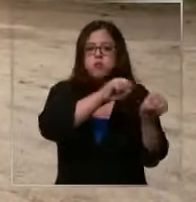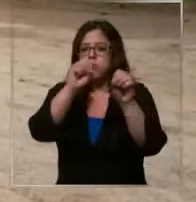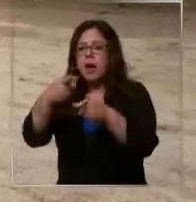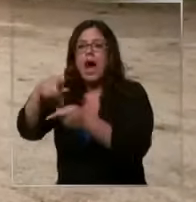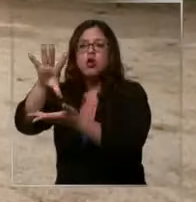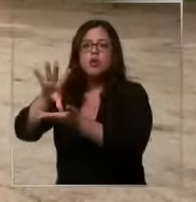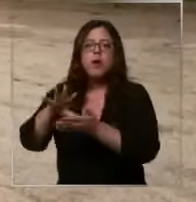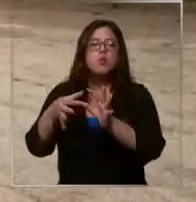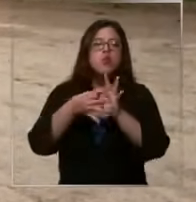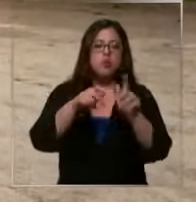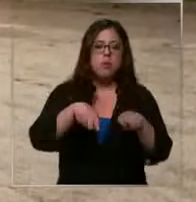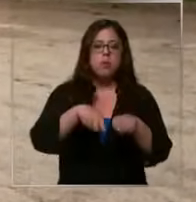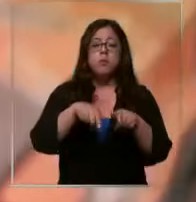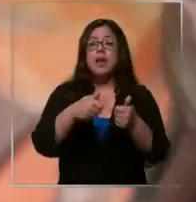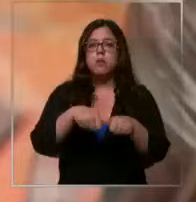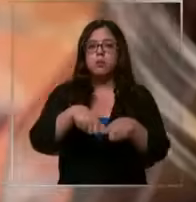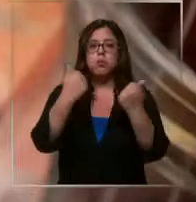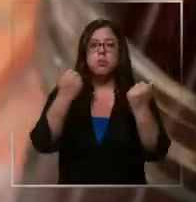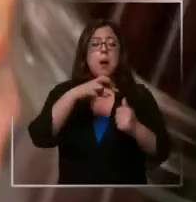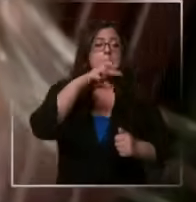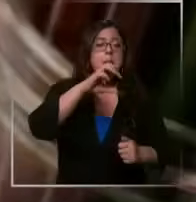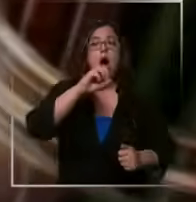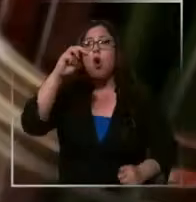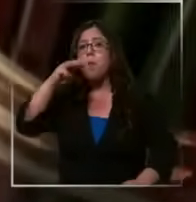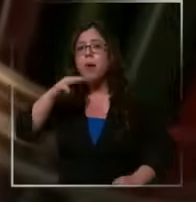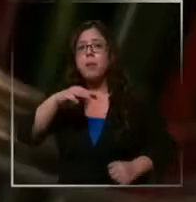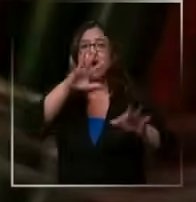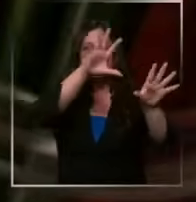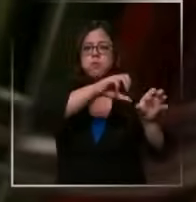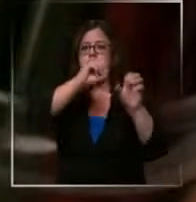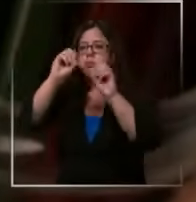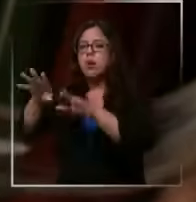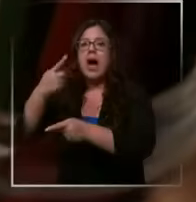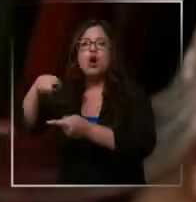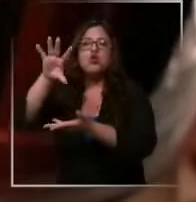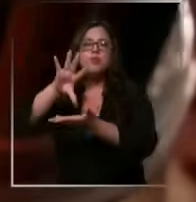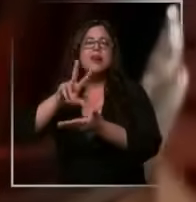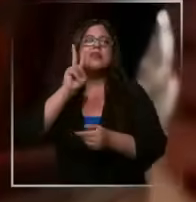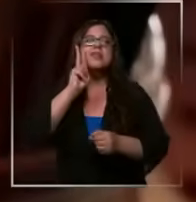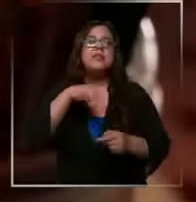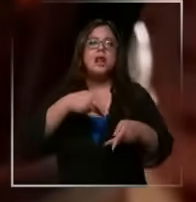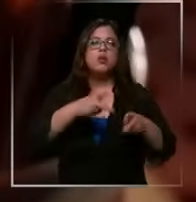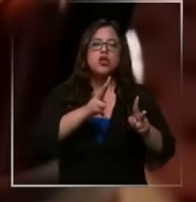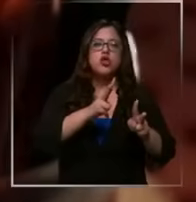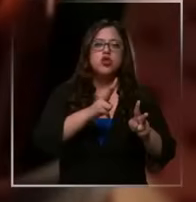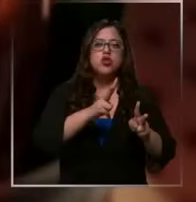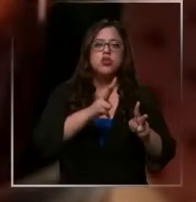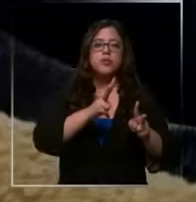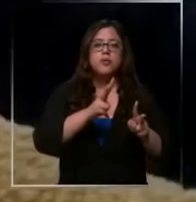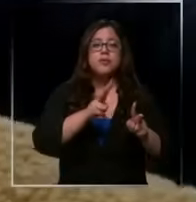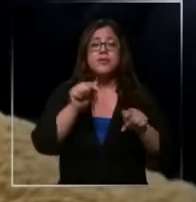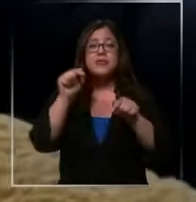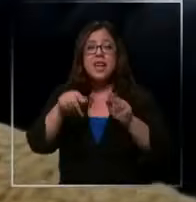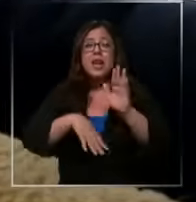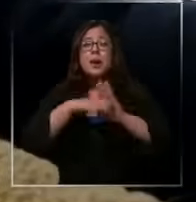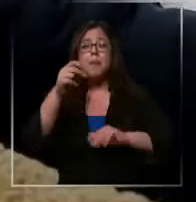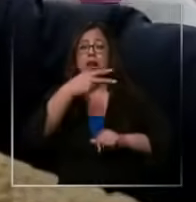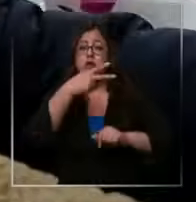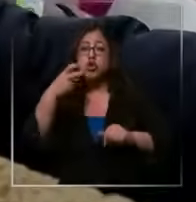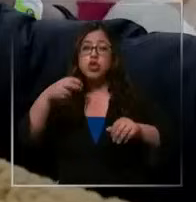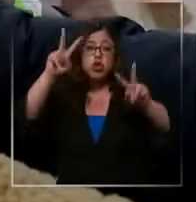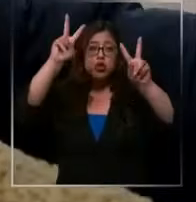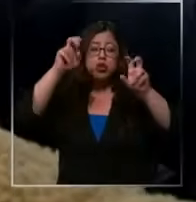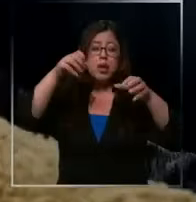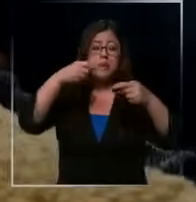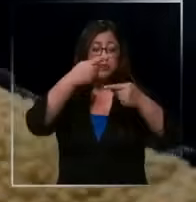tras rupturas de pareja, donde el padre o la madre los llevan fuera sin la autorización del otro progenitor. Hay más de 200 causas por secuestros de